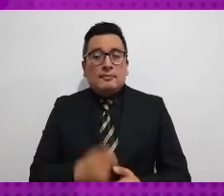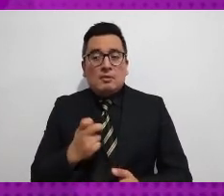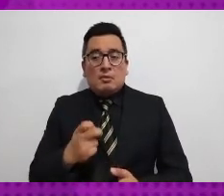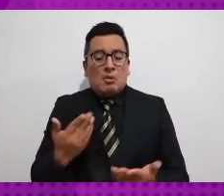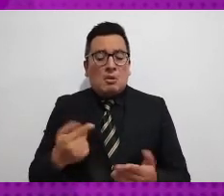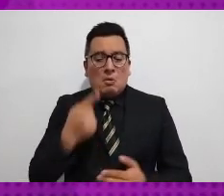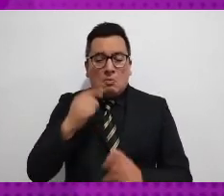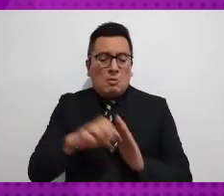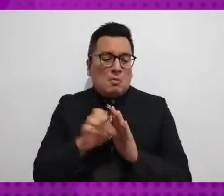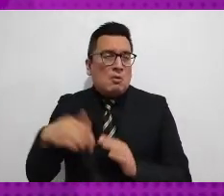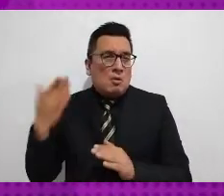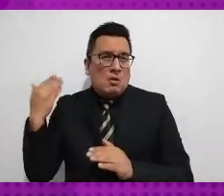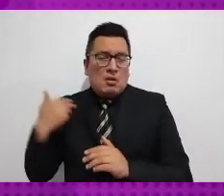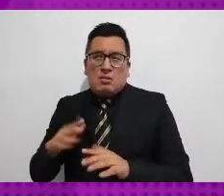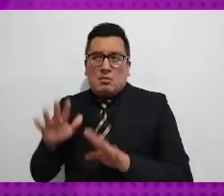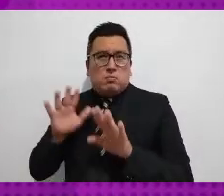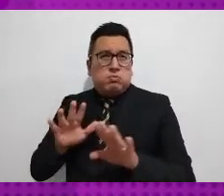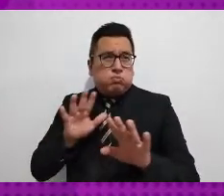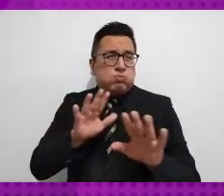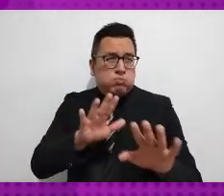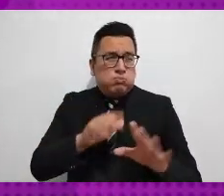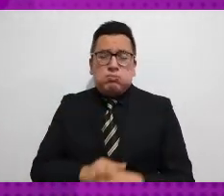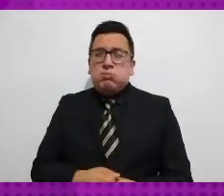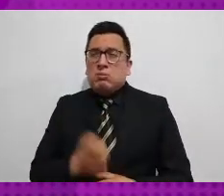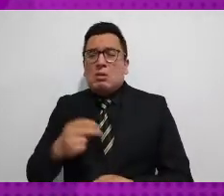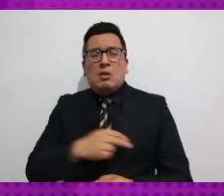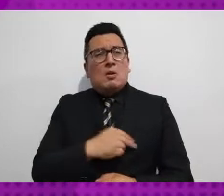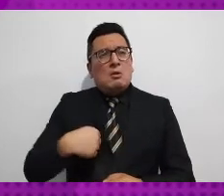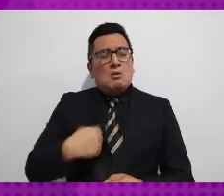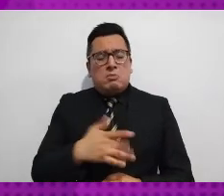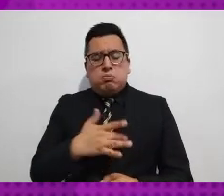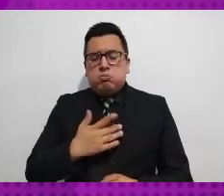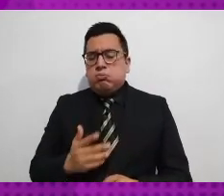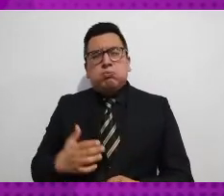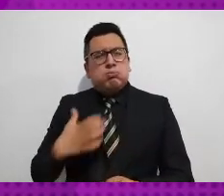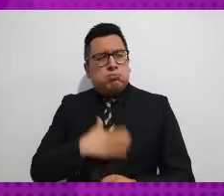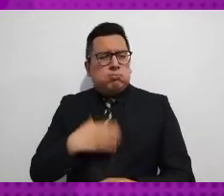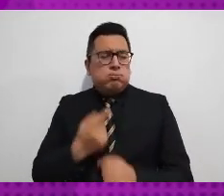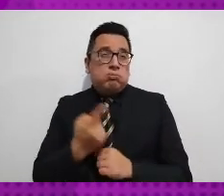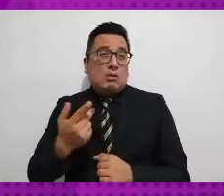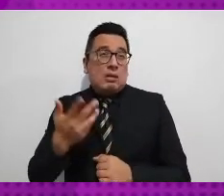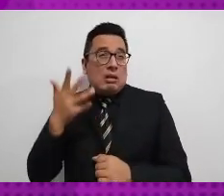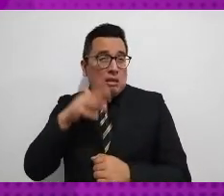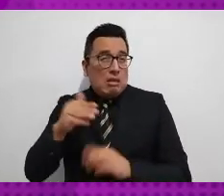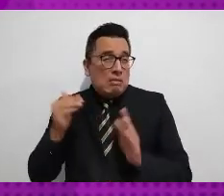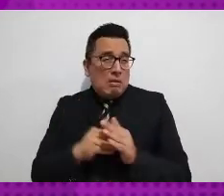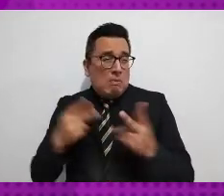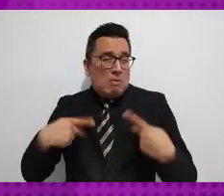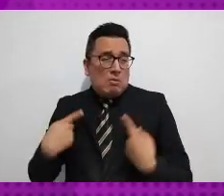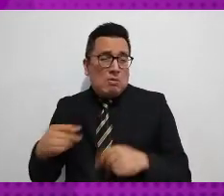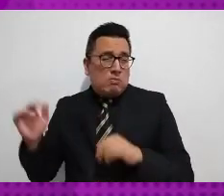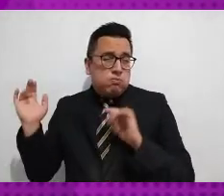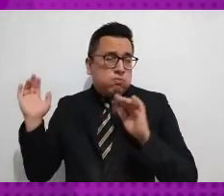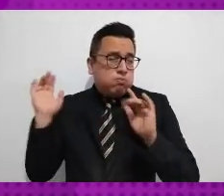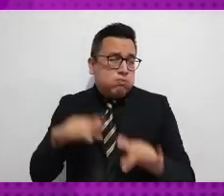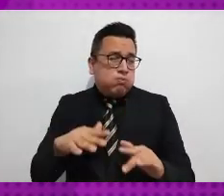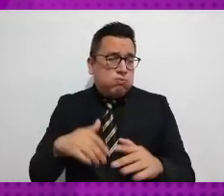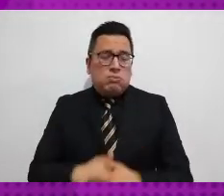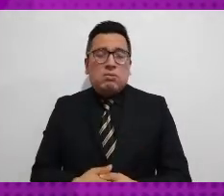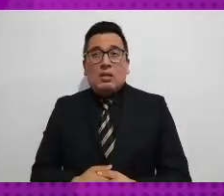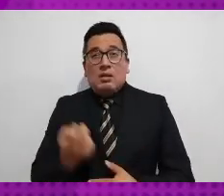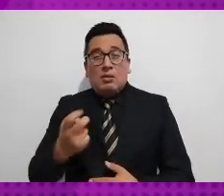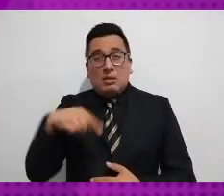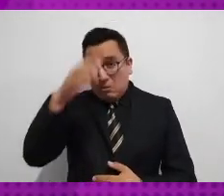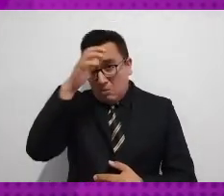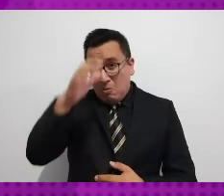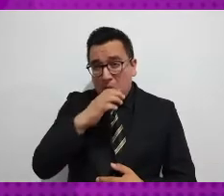es algo pues, que podemos celebrar. ¿Por qué? Pues fueron 10,000 personas. Eso no se había visto nunca en el estado